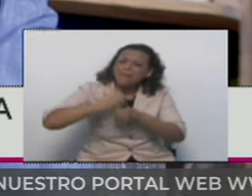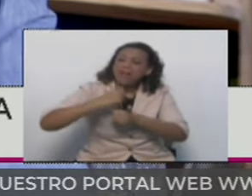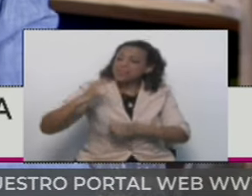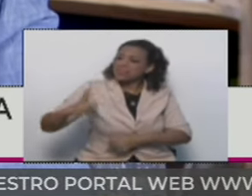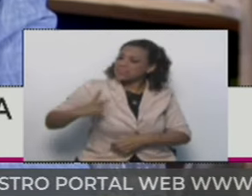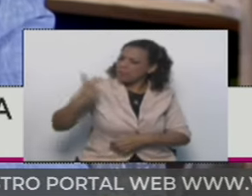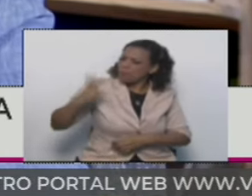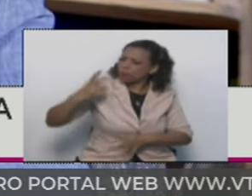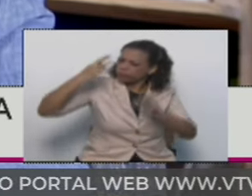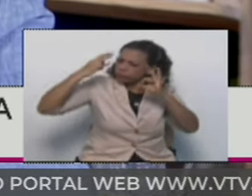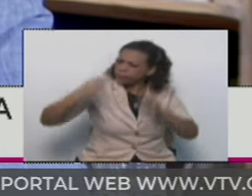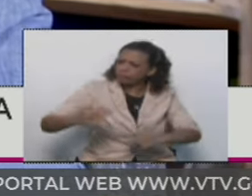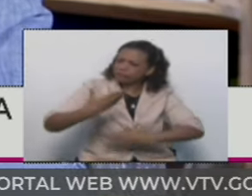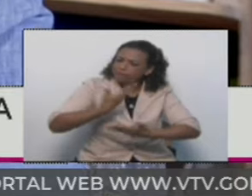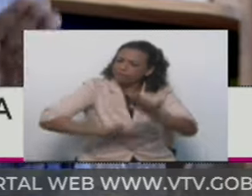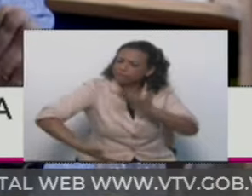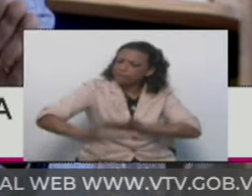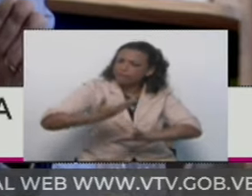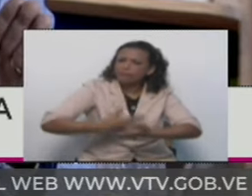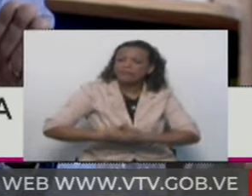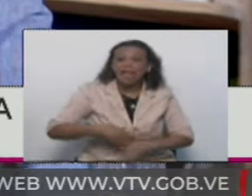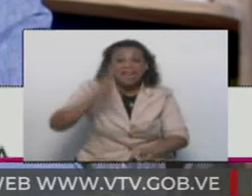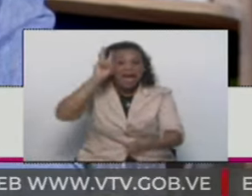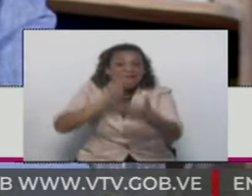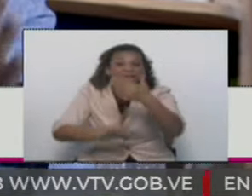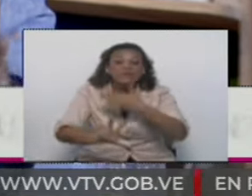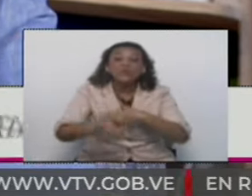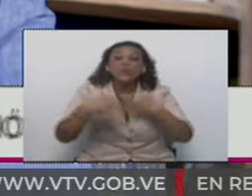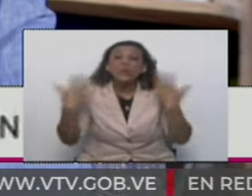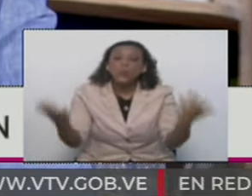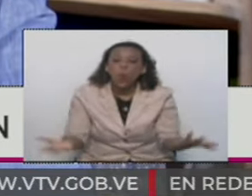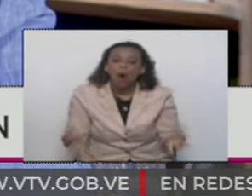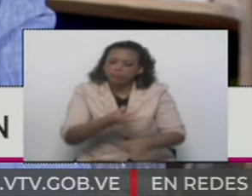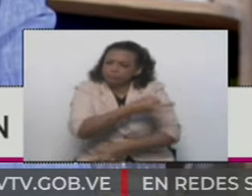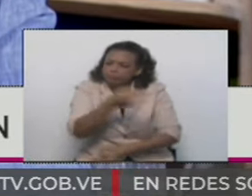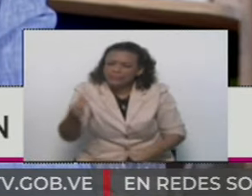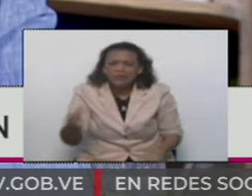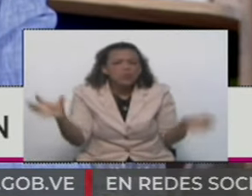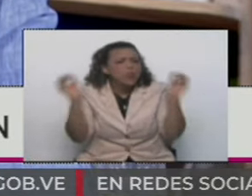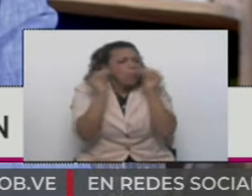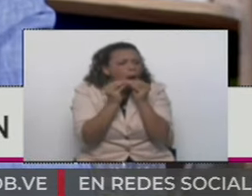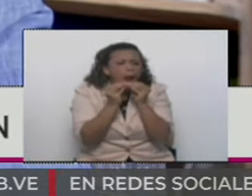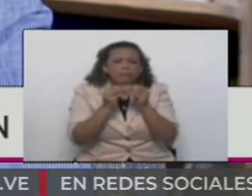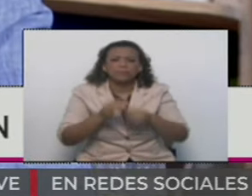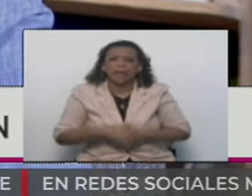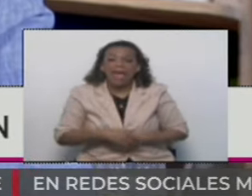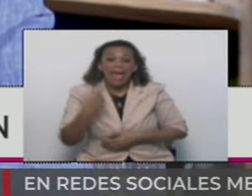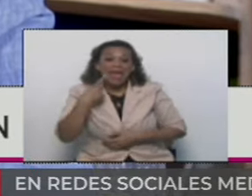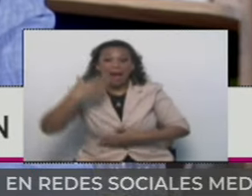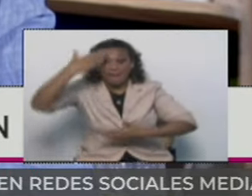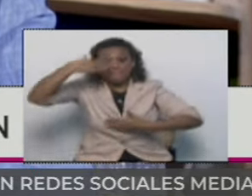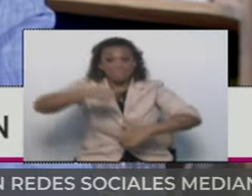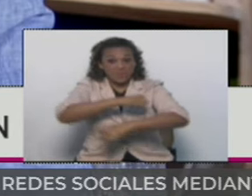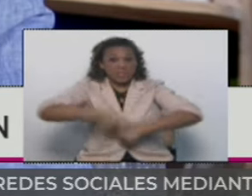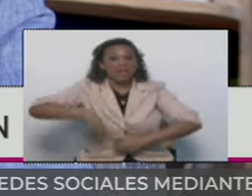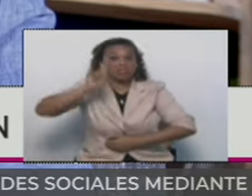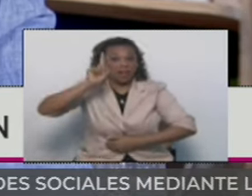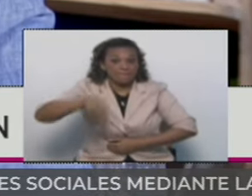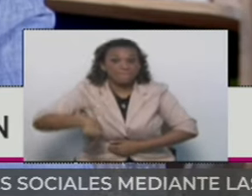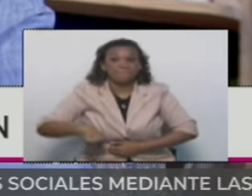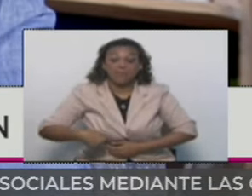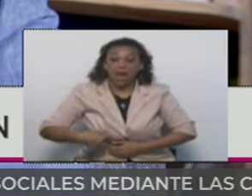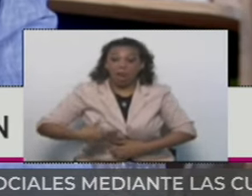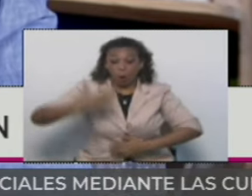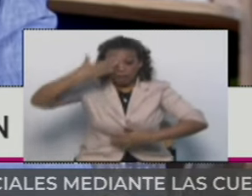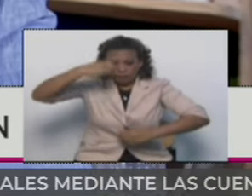al 100%, la visión del mundo al 100%, y en el militar también, una cooperación